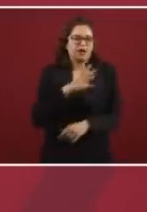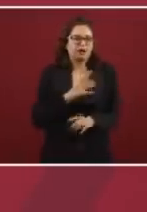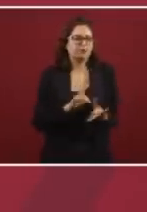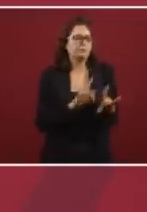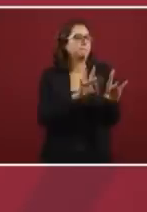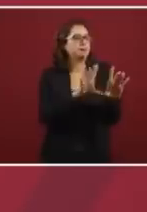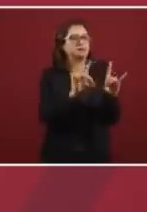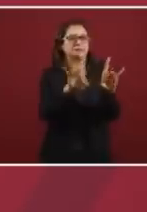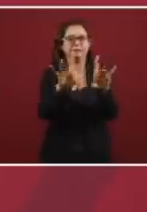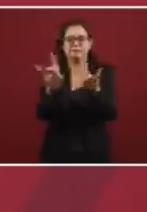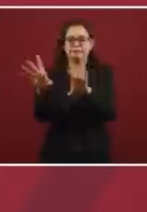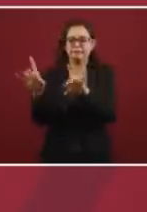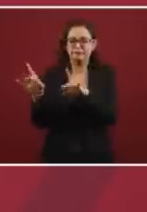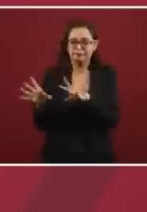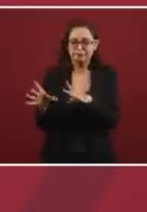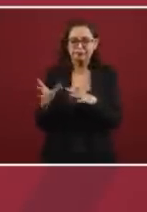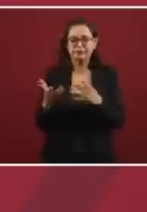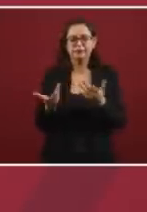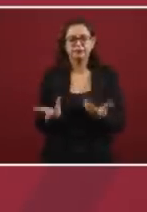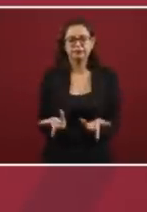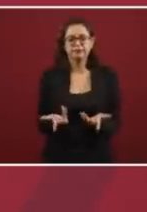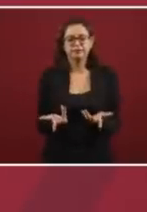para crear